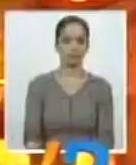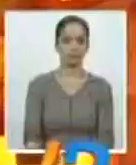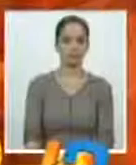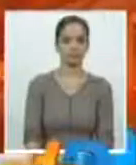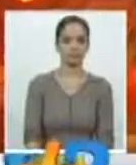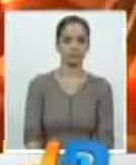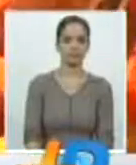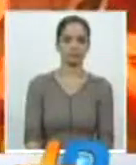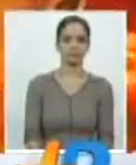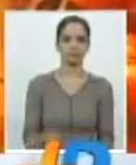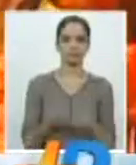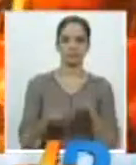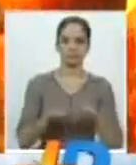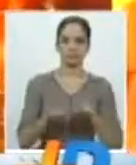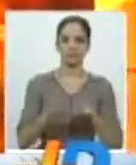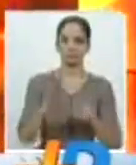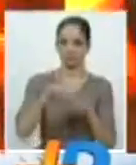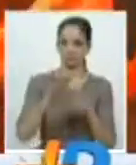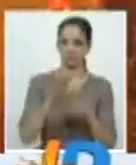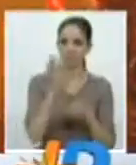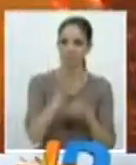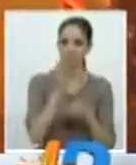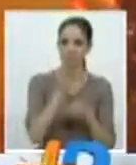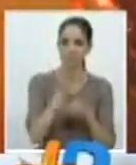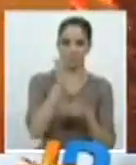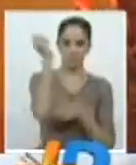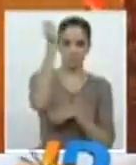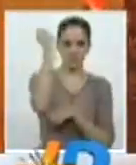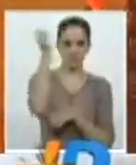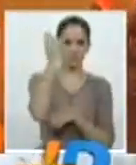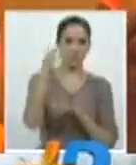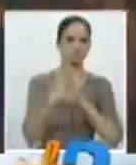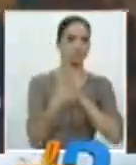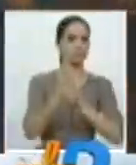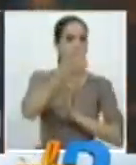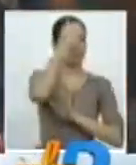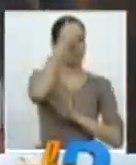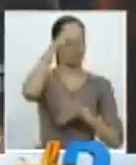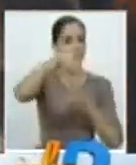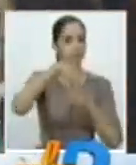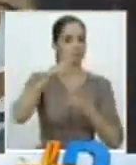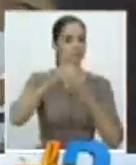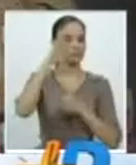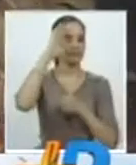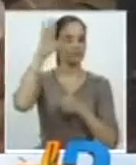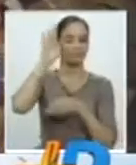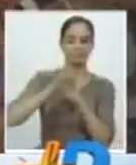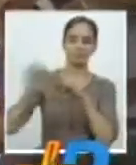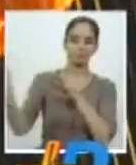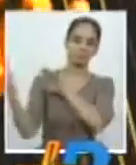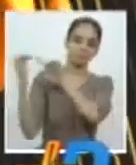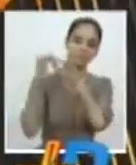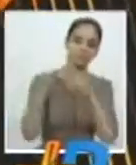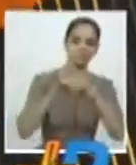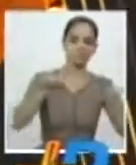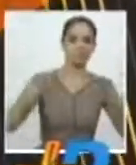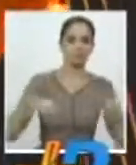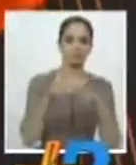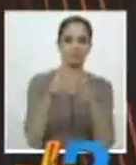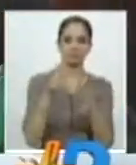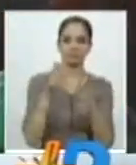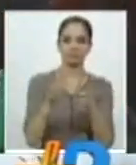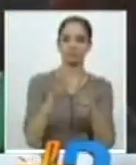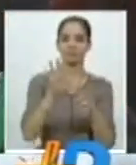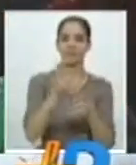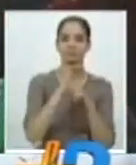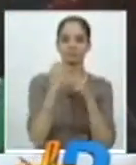El joropo, la danza tradicional del llano, fue una de las invitadas a la tarima del parque principal de El Cerrito como parte de la celebración del Festival Itaxiano de